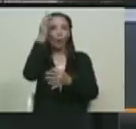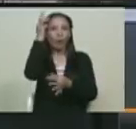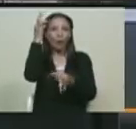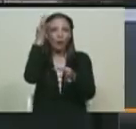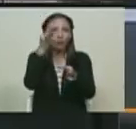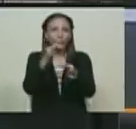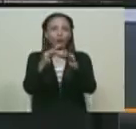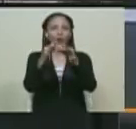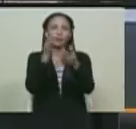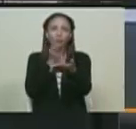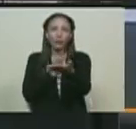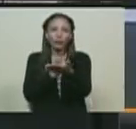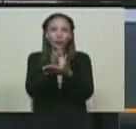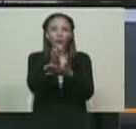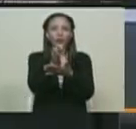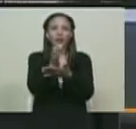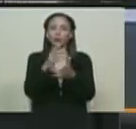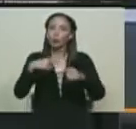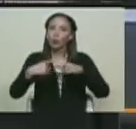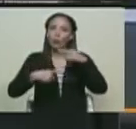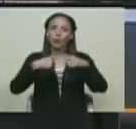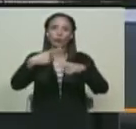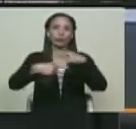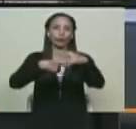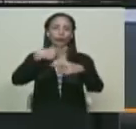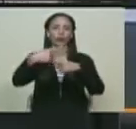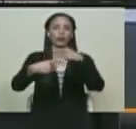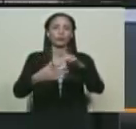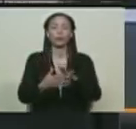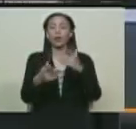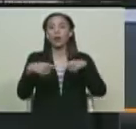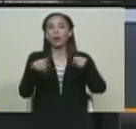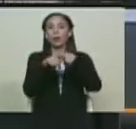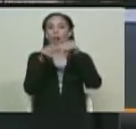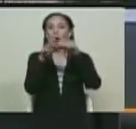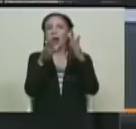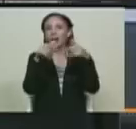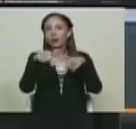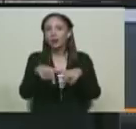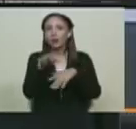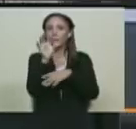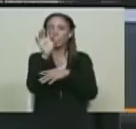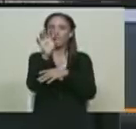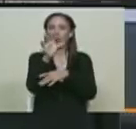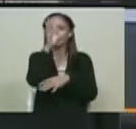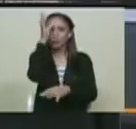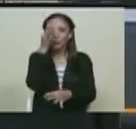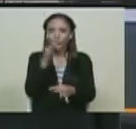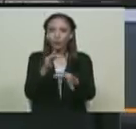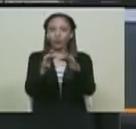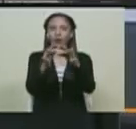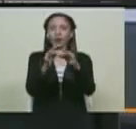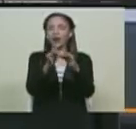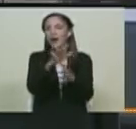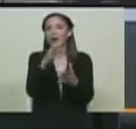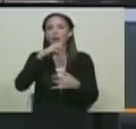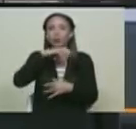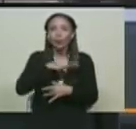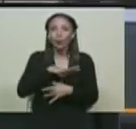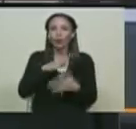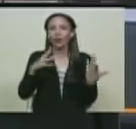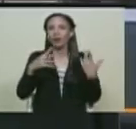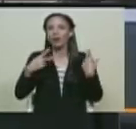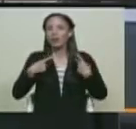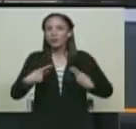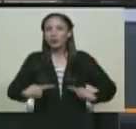su fe diaria en el destino de esta tierra, de esta patria, su fe en nuestra historia, su